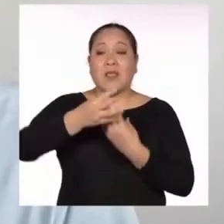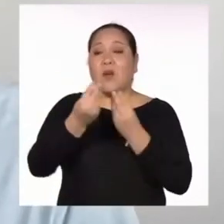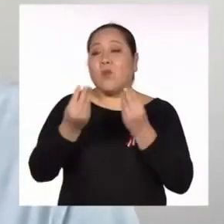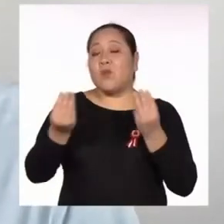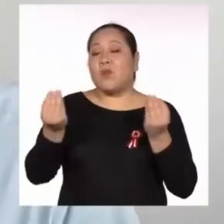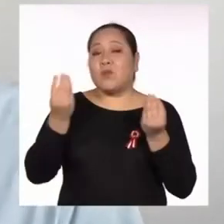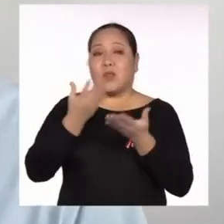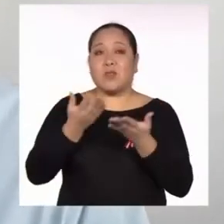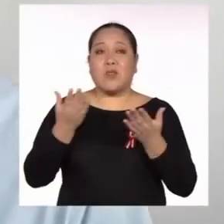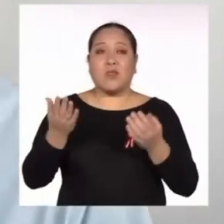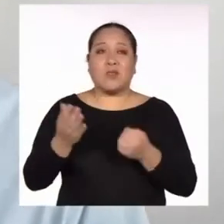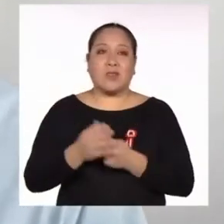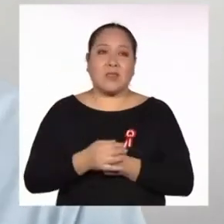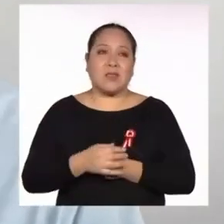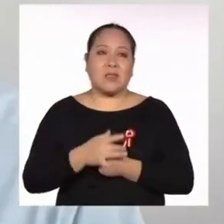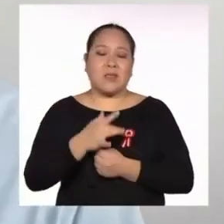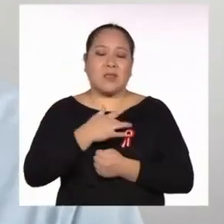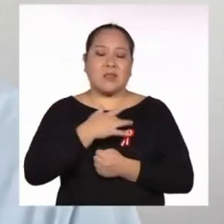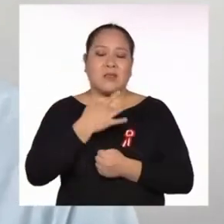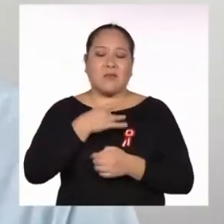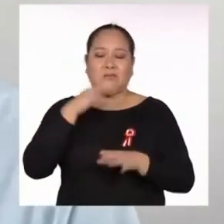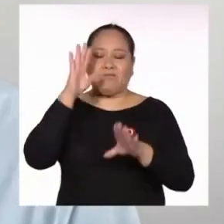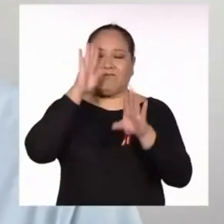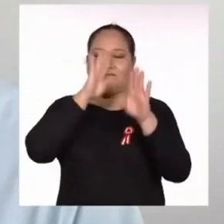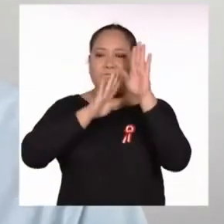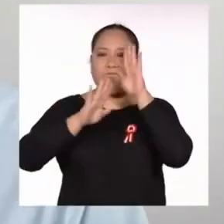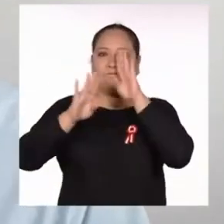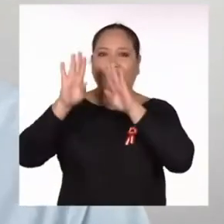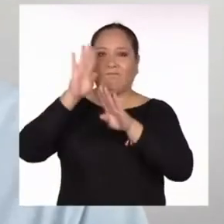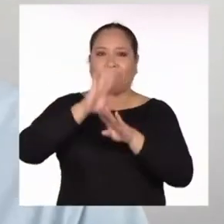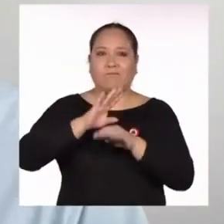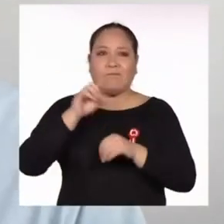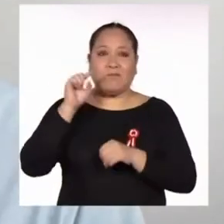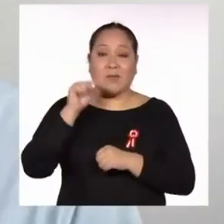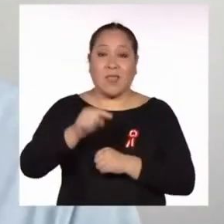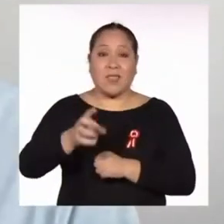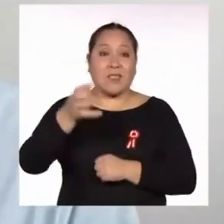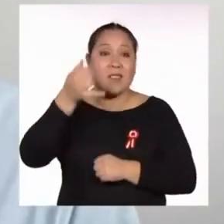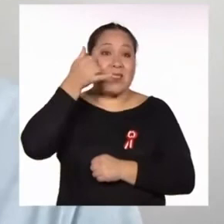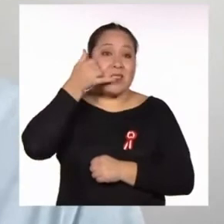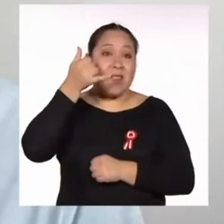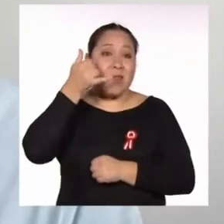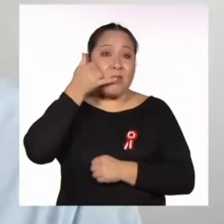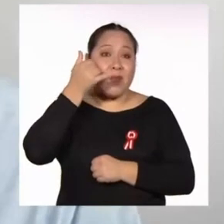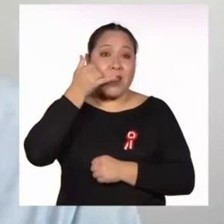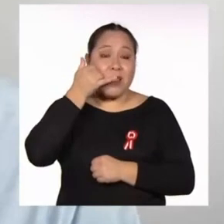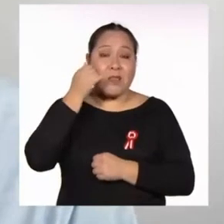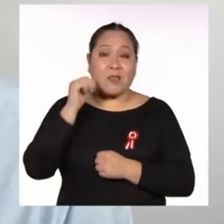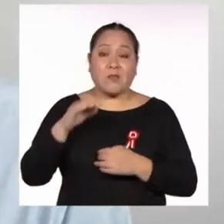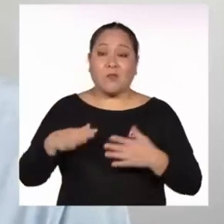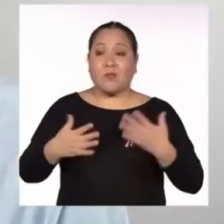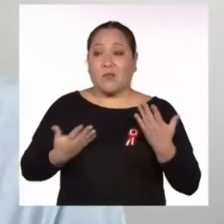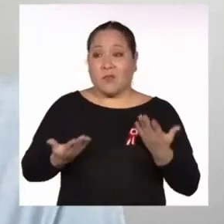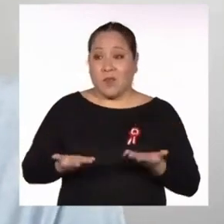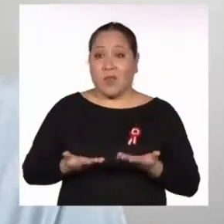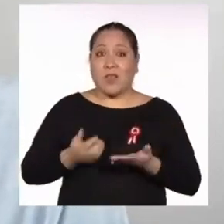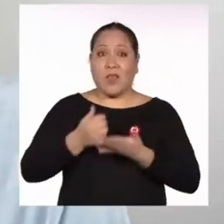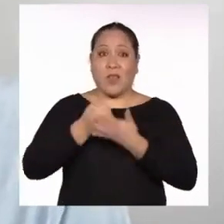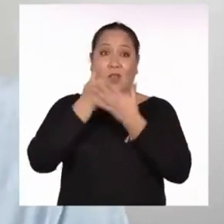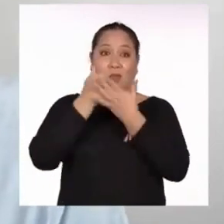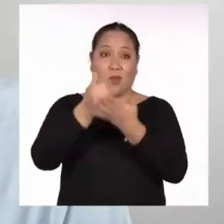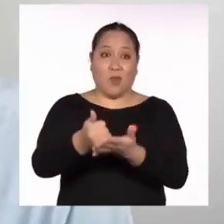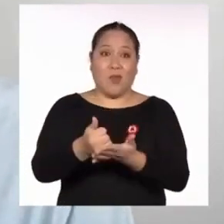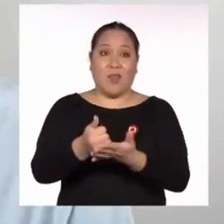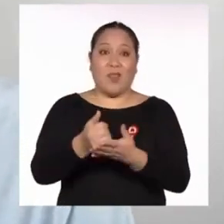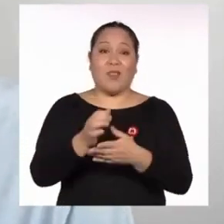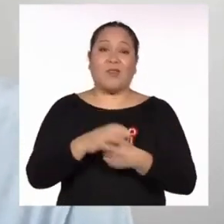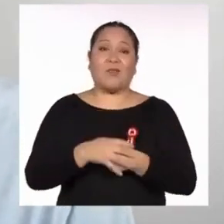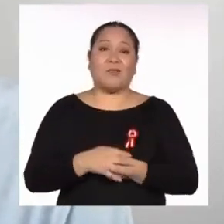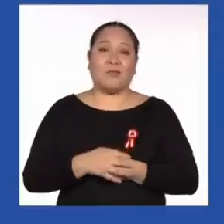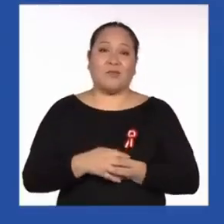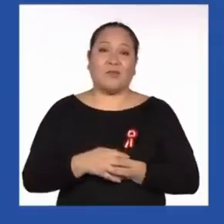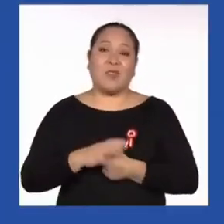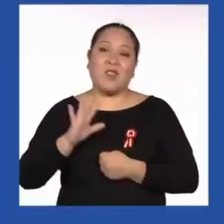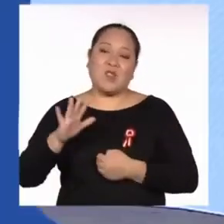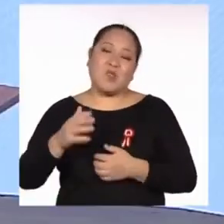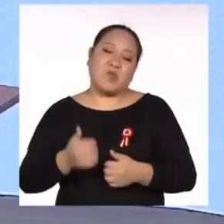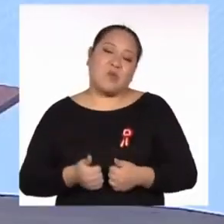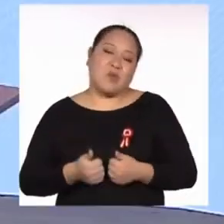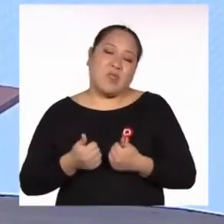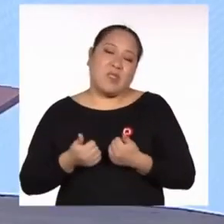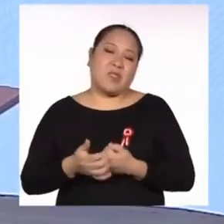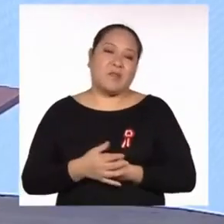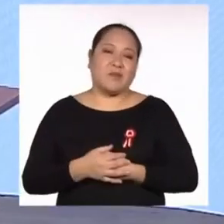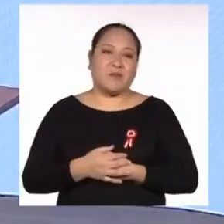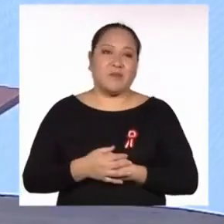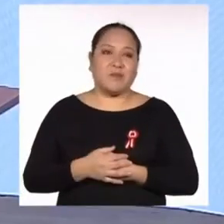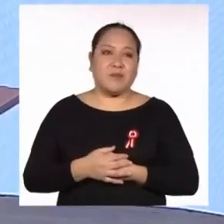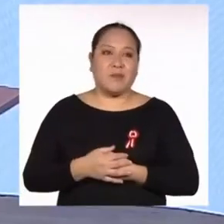y se sienten angustiados y estas llamadas pueden ser lo mejor que les haya pasado en su vida